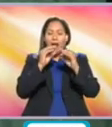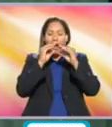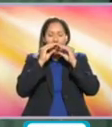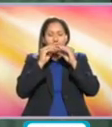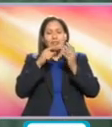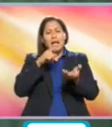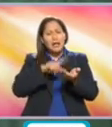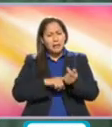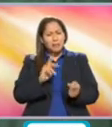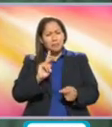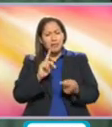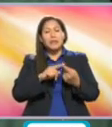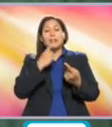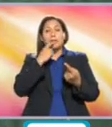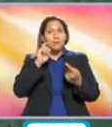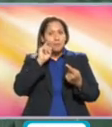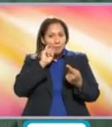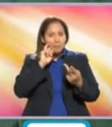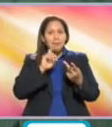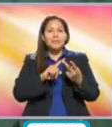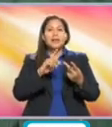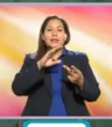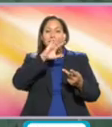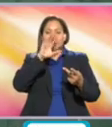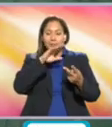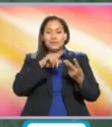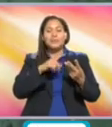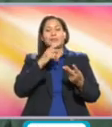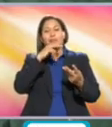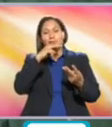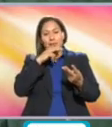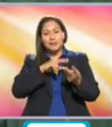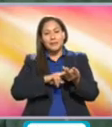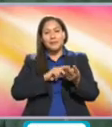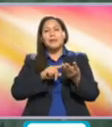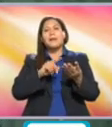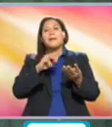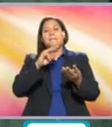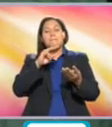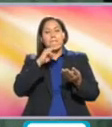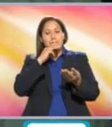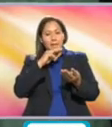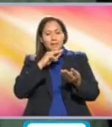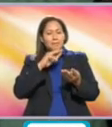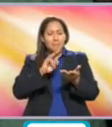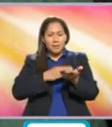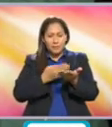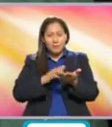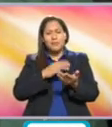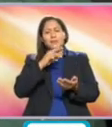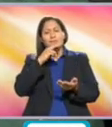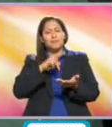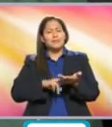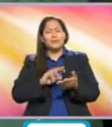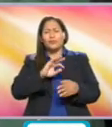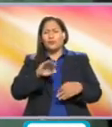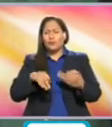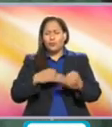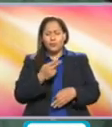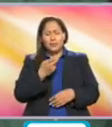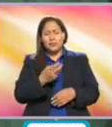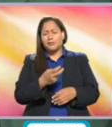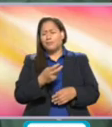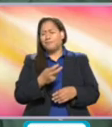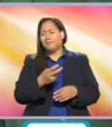las proteínas, el jitomate, la cebolla, el aguacate, la mayonesa, la carne, todo eso es una cosa que